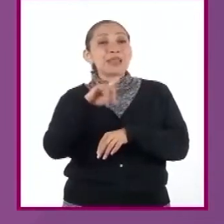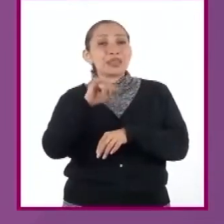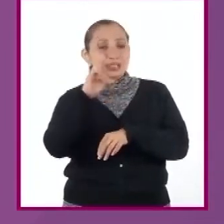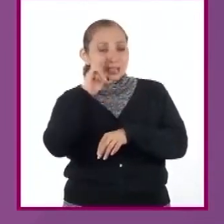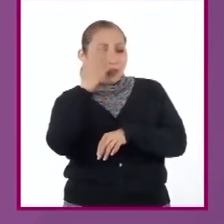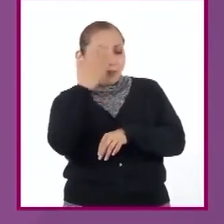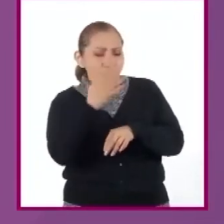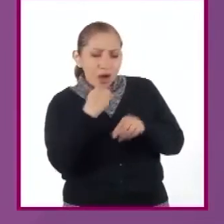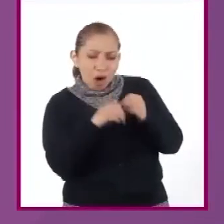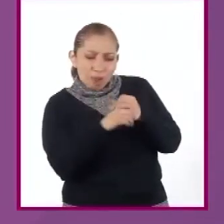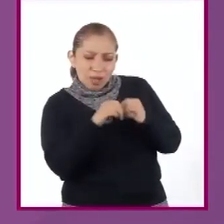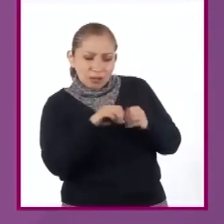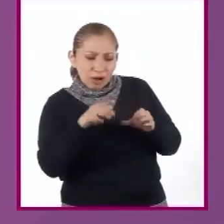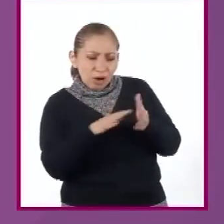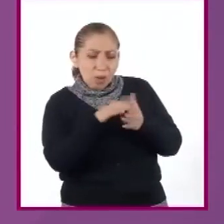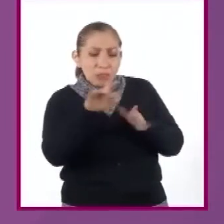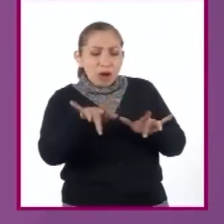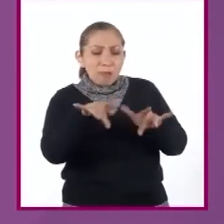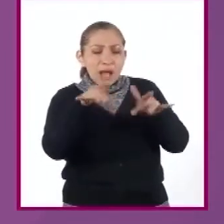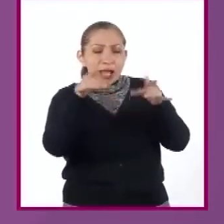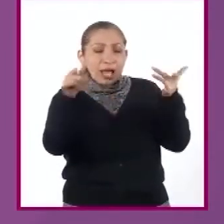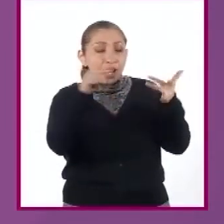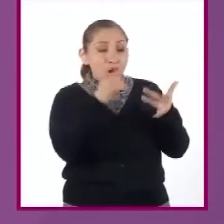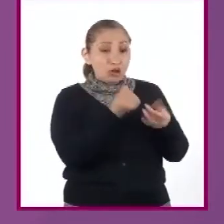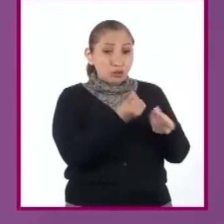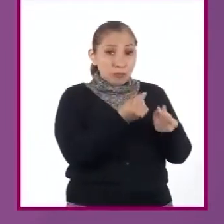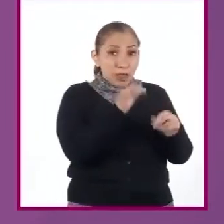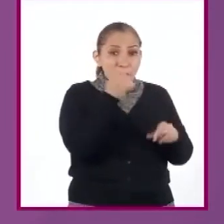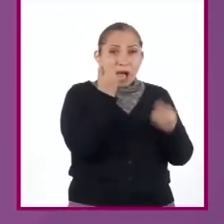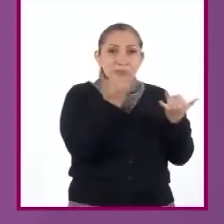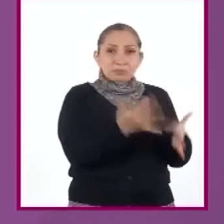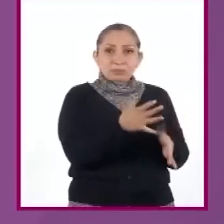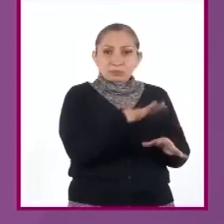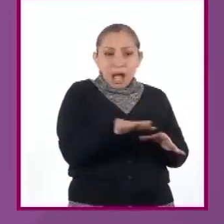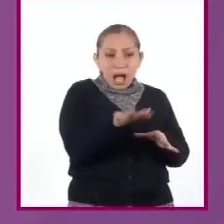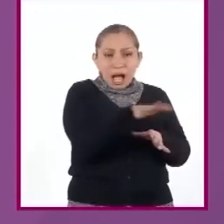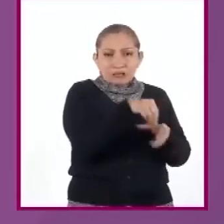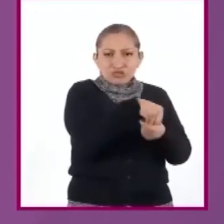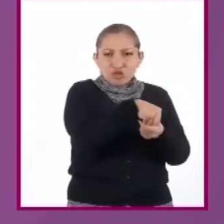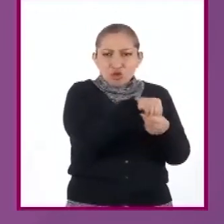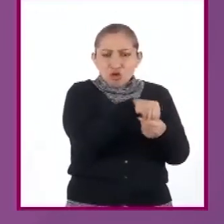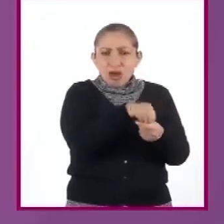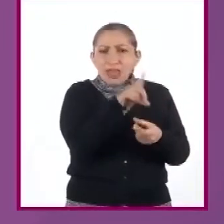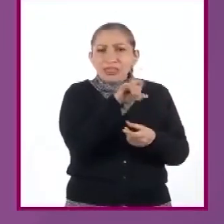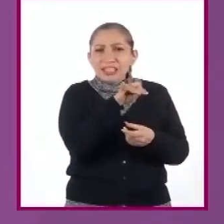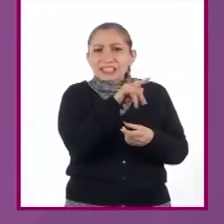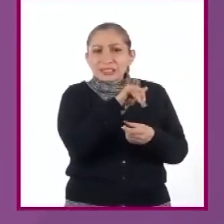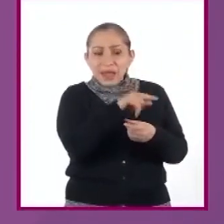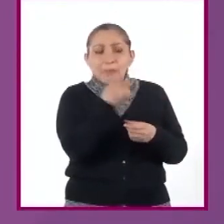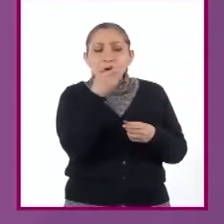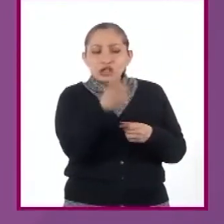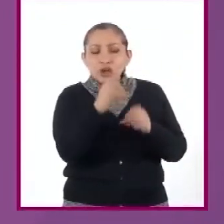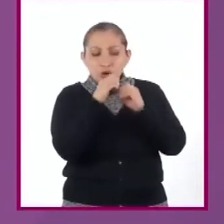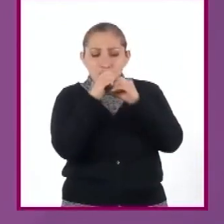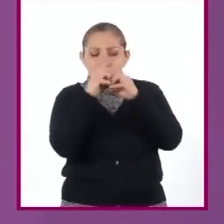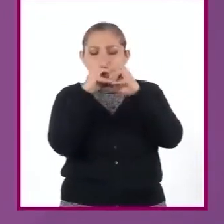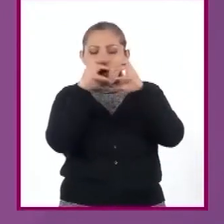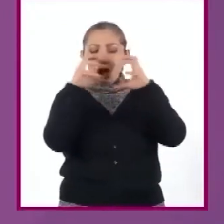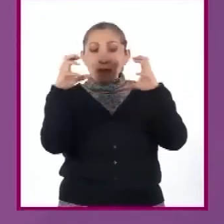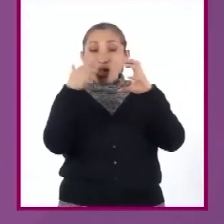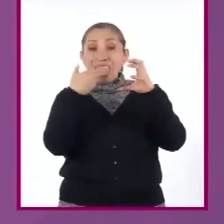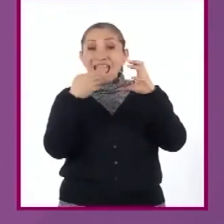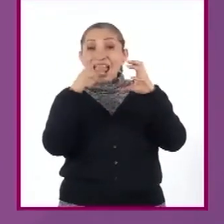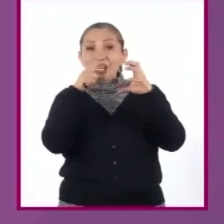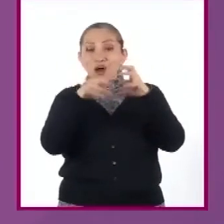flota si su densidad es menor que la del fluido en el que se encuentra. Esta es la razón por la que los globos inflados con